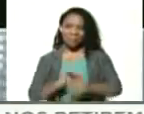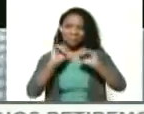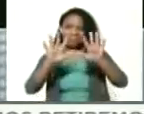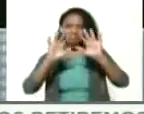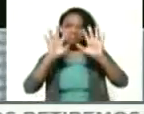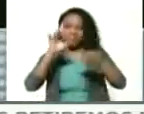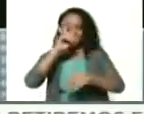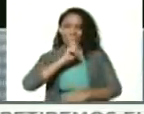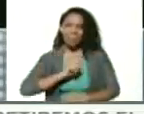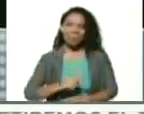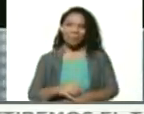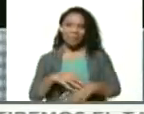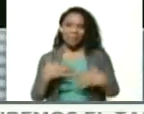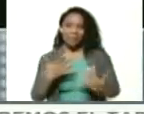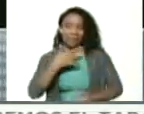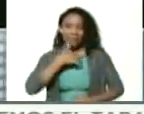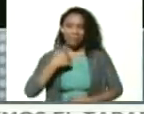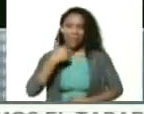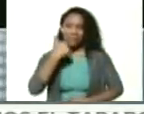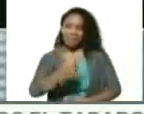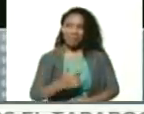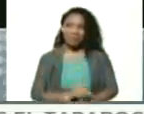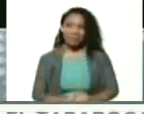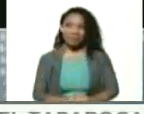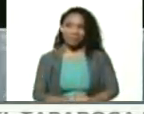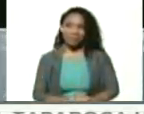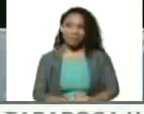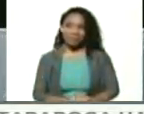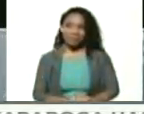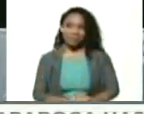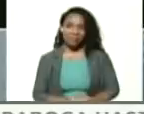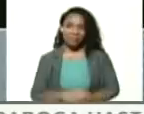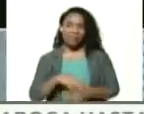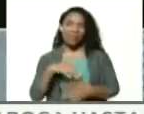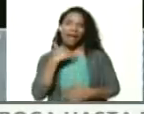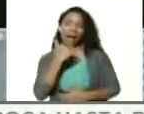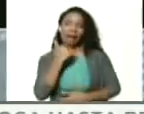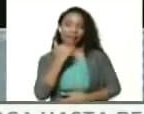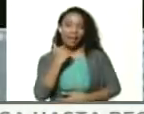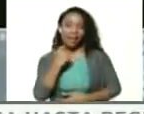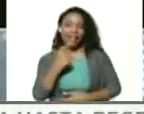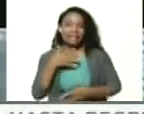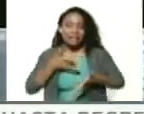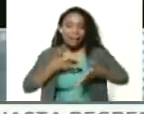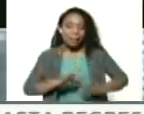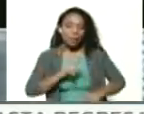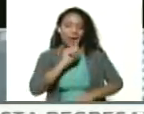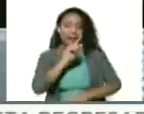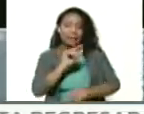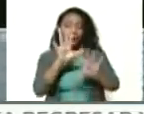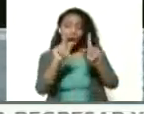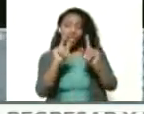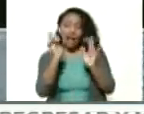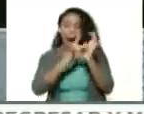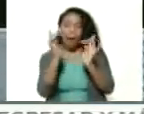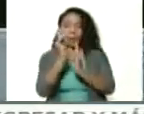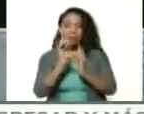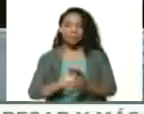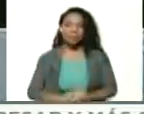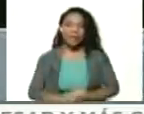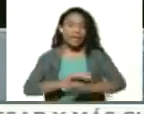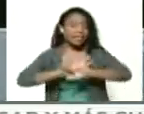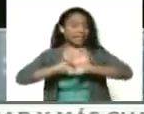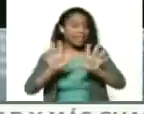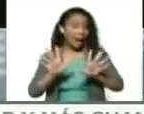19 años quiere decir que alguien que haya nacido ese propio día, 11 de abril, ya